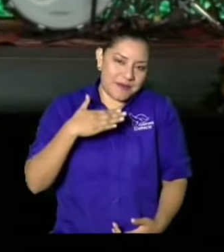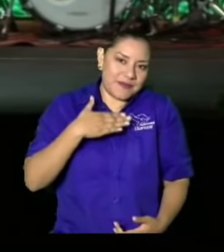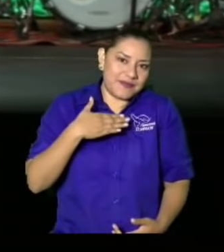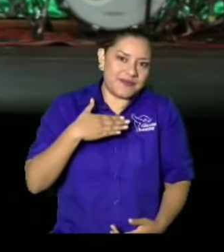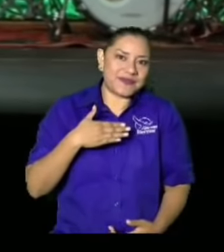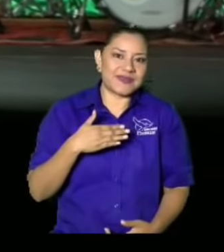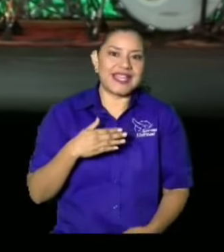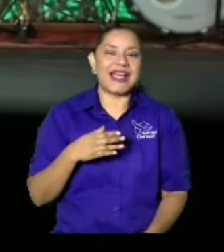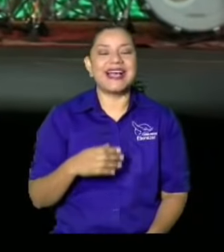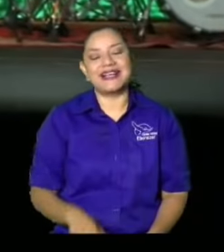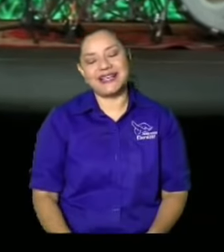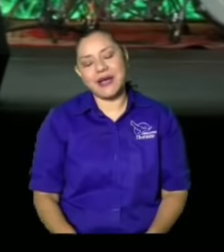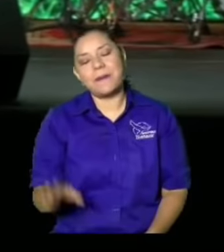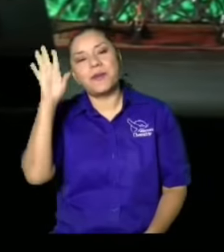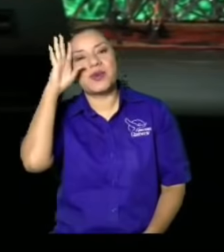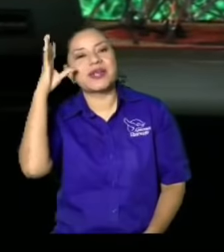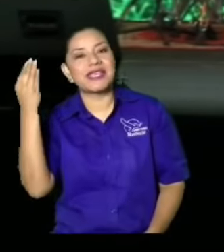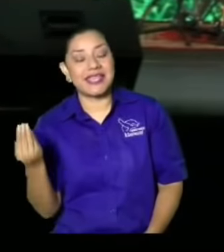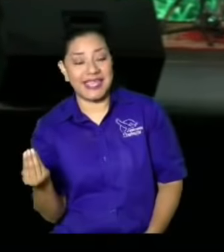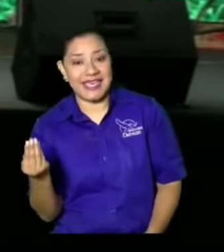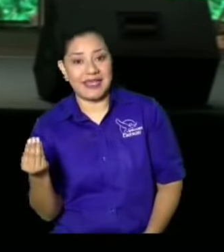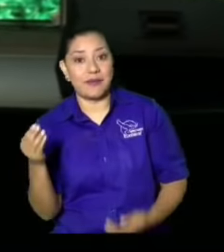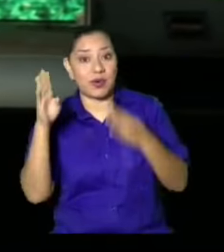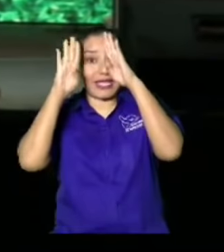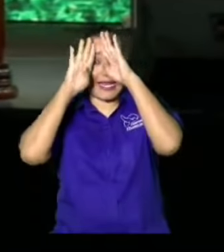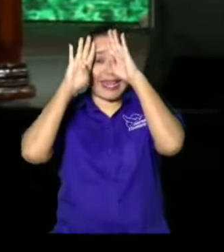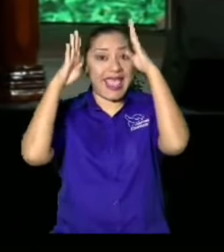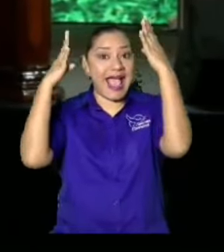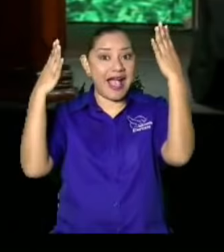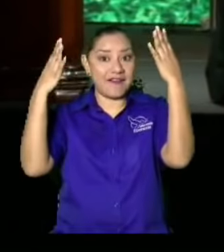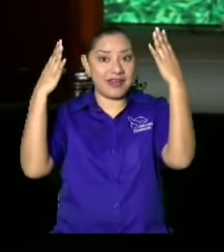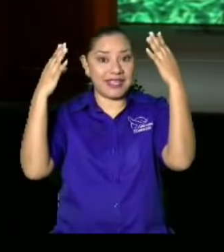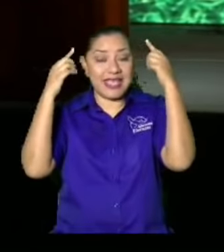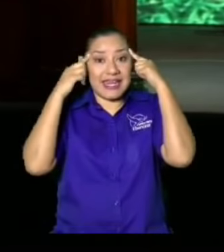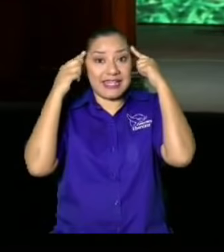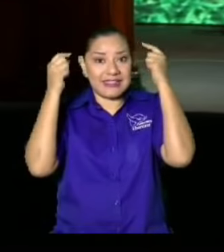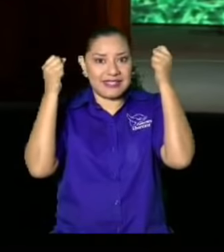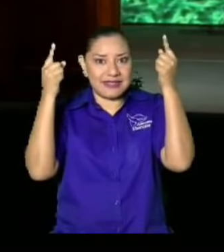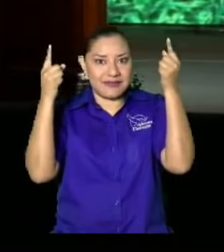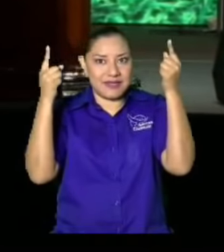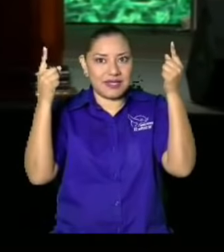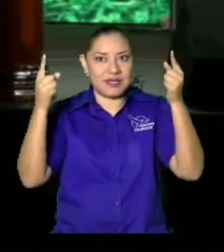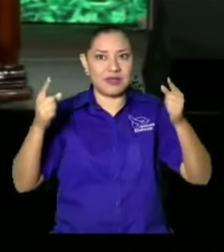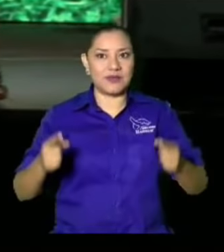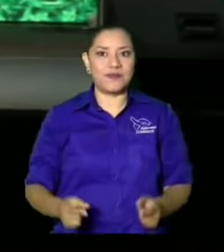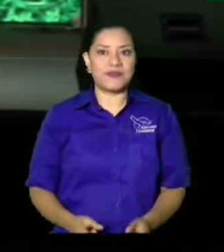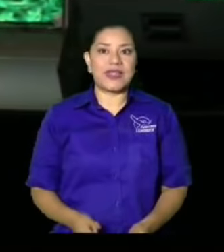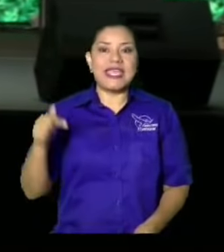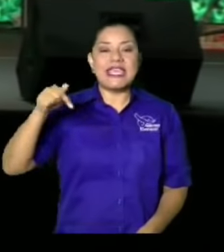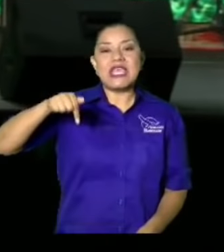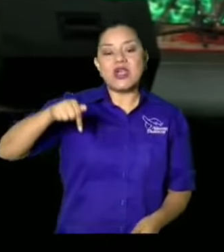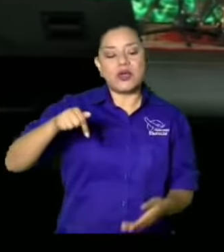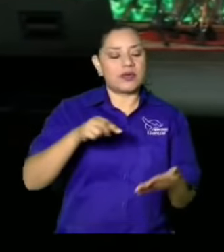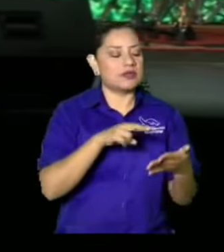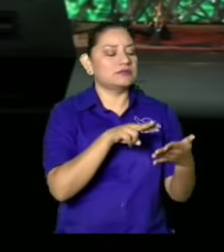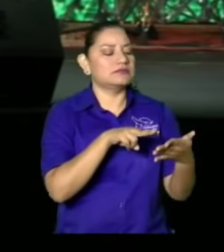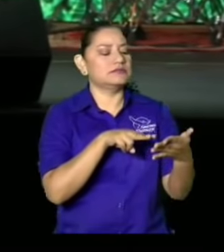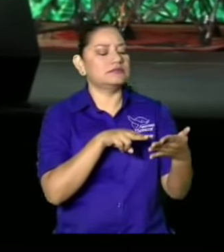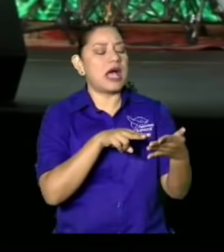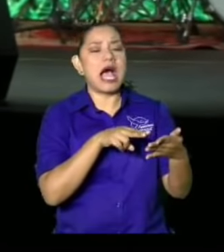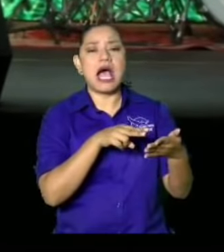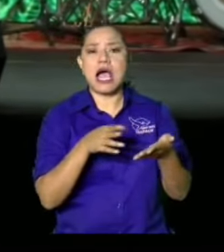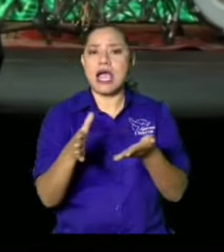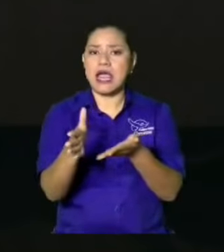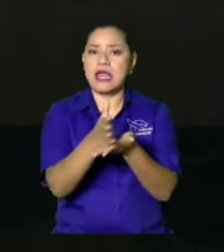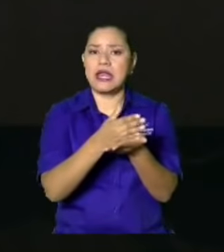a Dios? Entonces, cuando nos abren el entendimiento y escuchamos la palabra, lo que decía el hermano que estaba recogiendo las ofrendas, hermano, va a haber